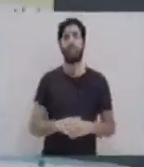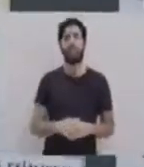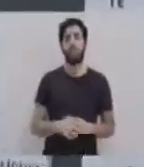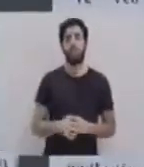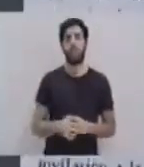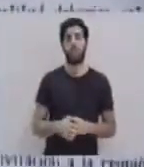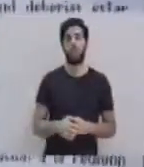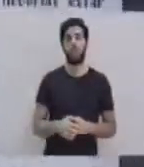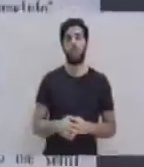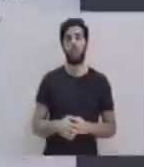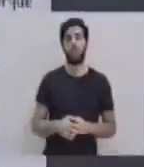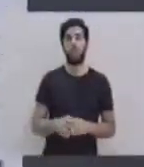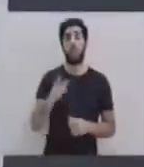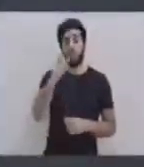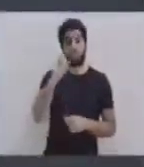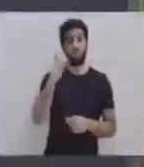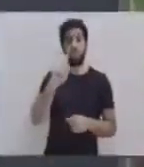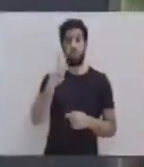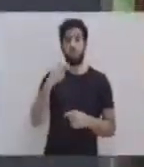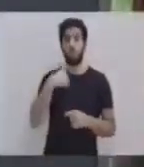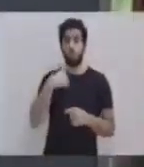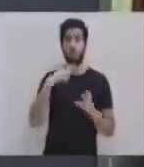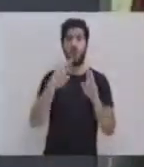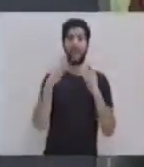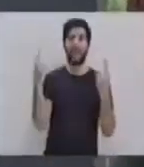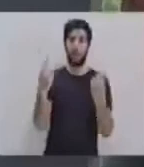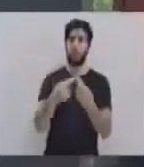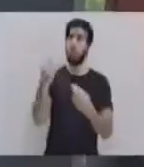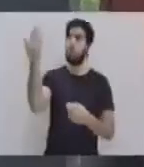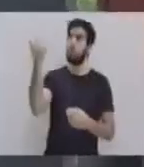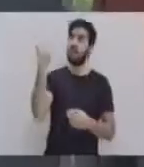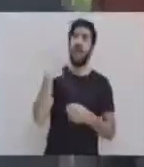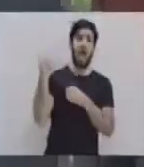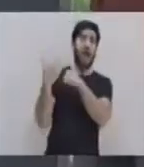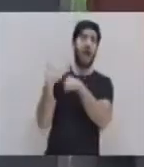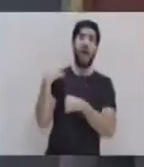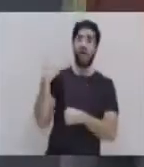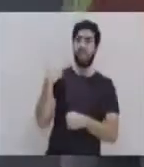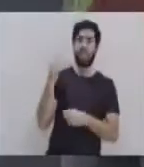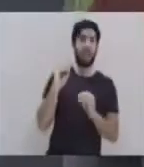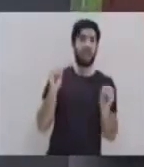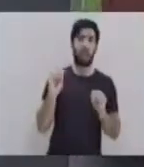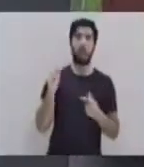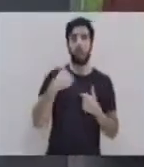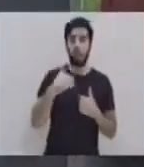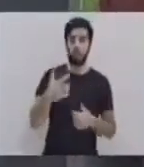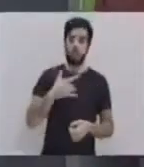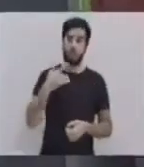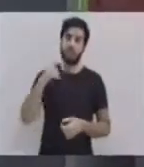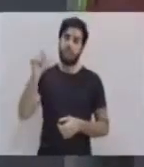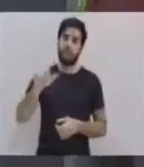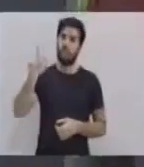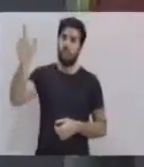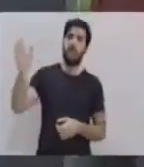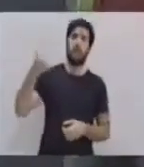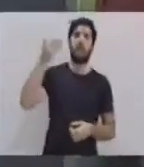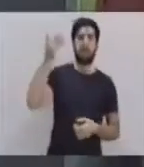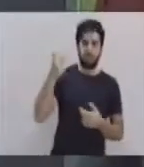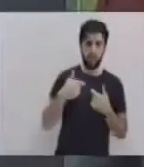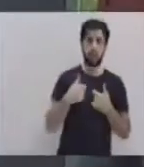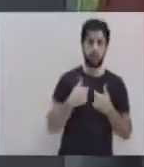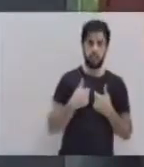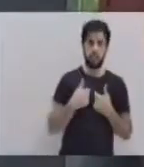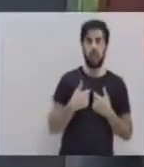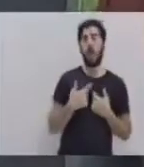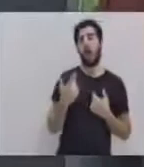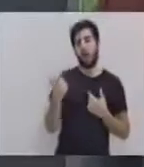cuando no enviaste esa invitación a la reunión de ayer, yo me sentí excluido. Esto es asertivo porque se hace responsable